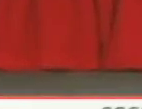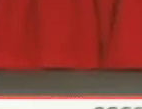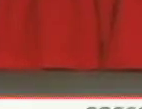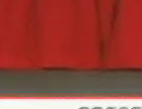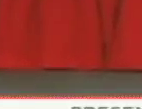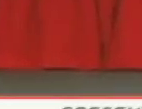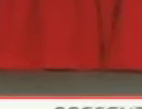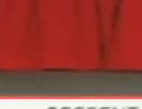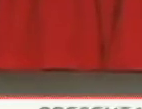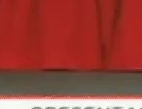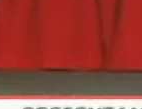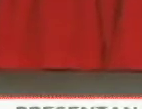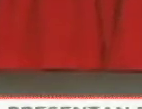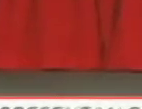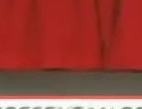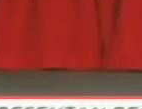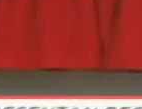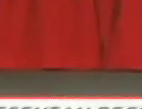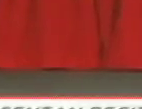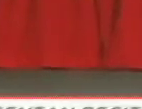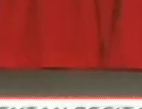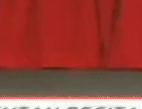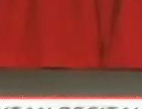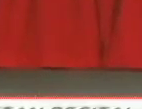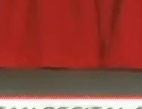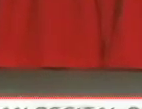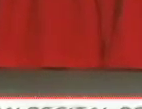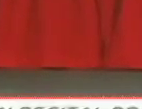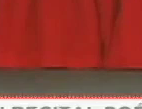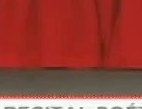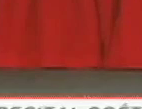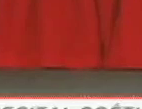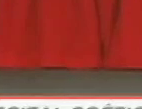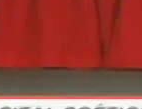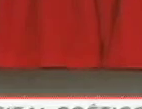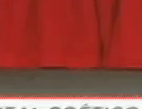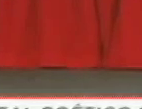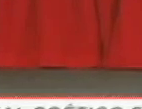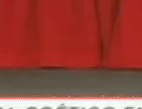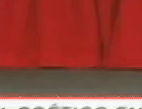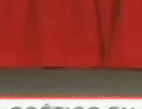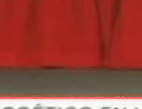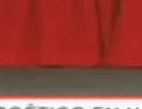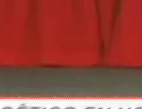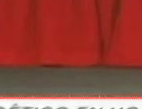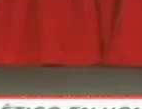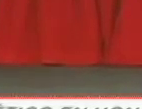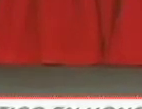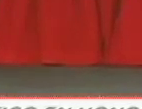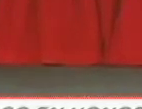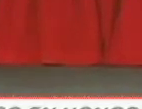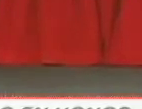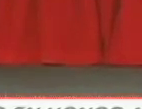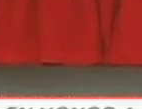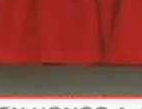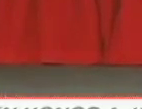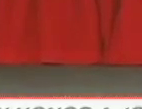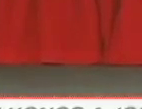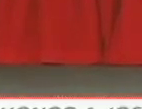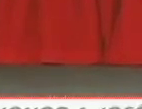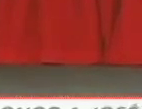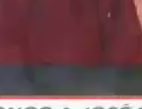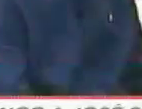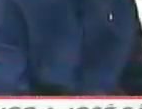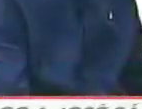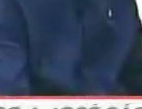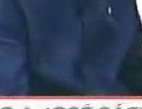mayor suma de felicidad, la mayor suma de seguridad social y la mayor suma de estabilidad política. ¡Que viva